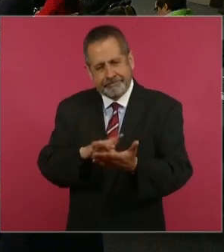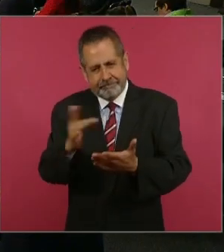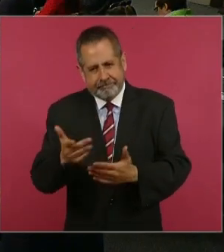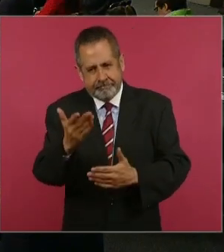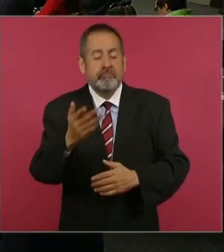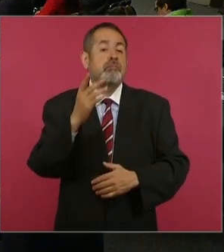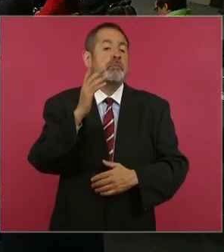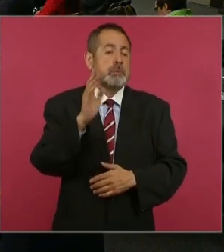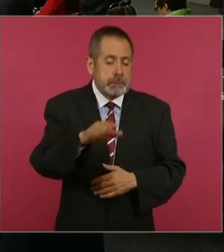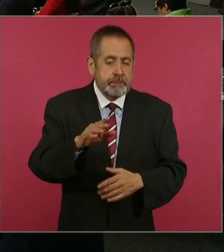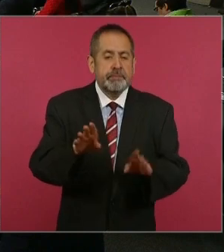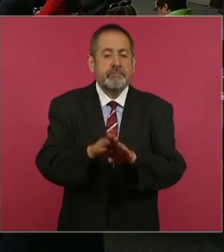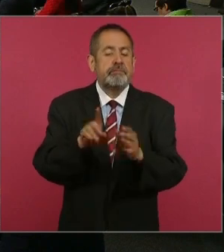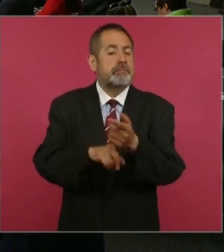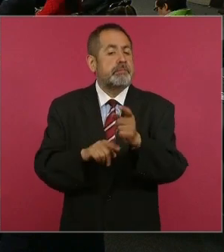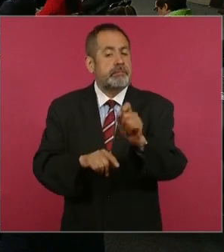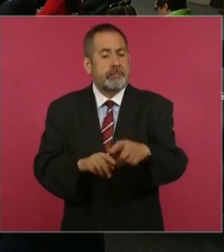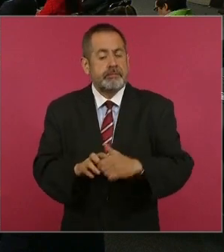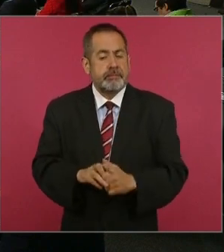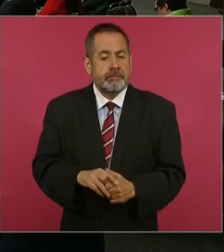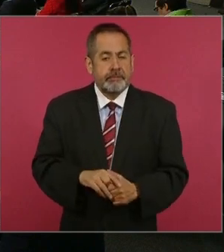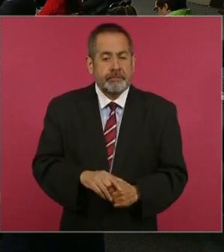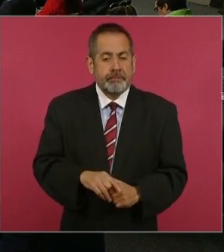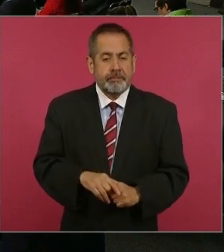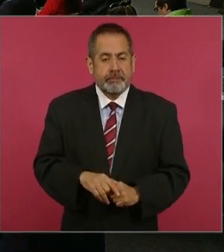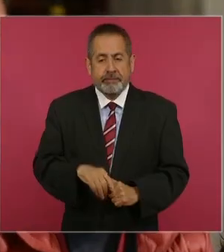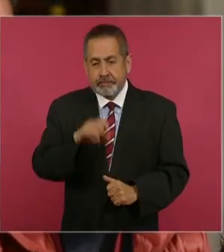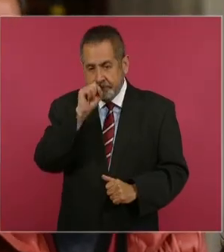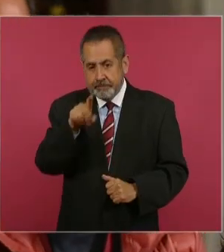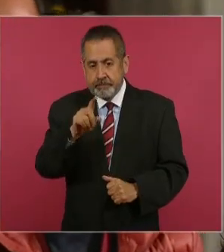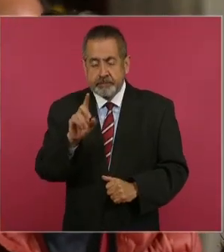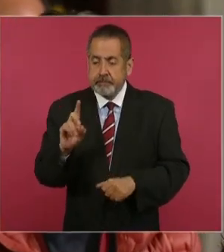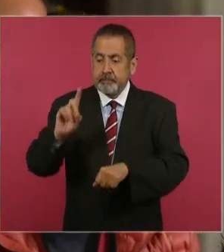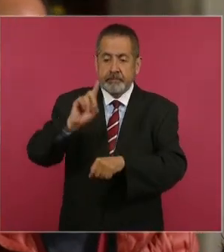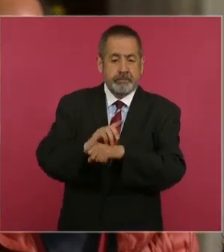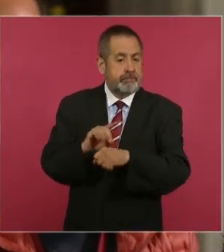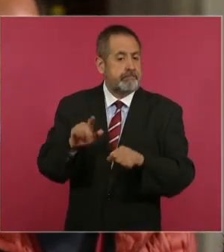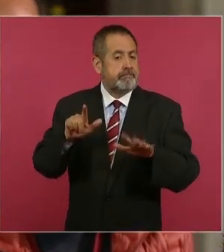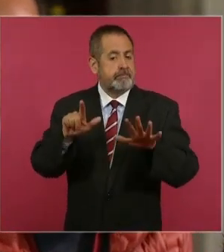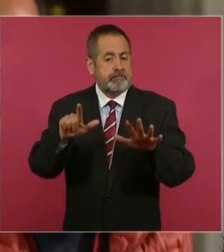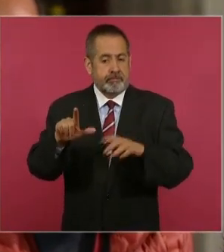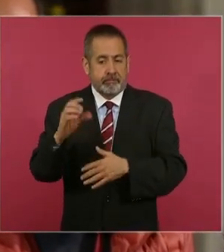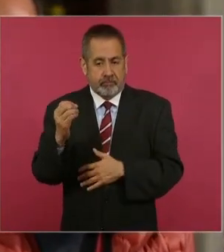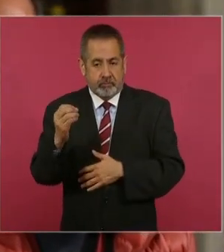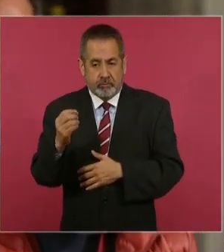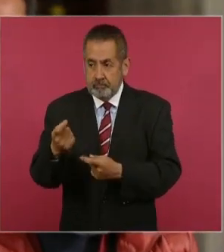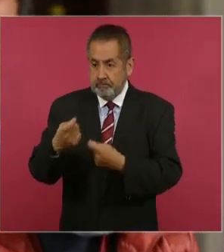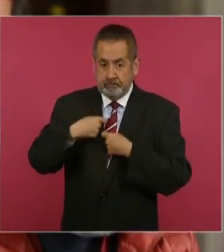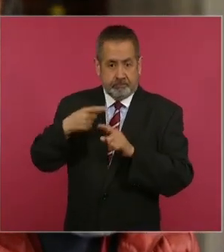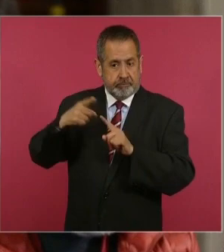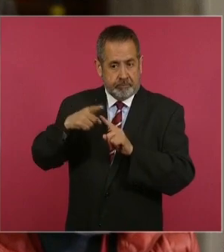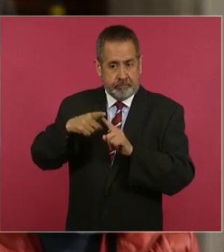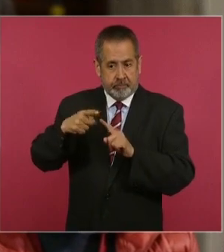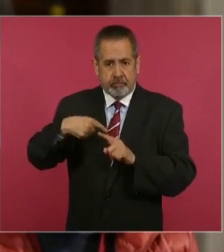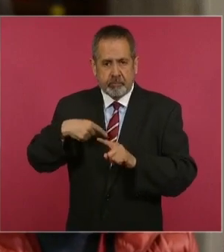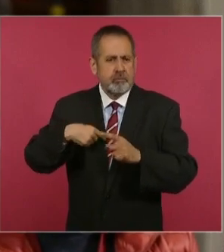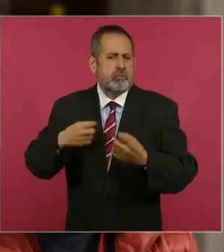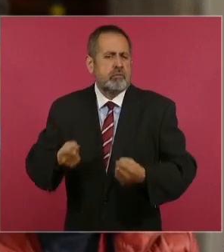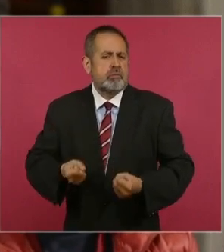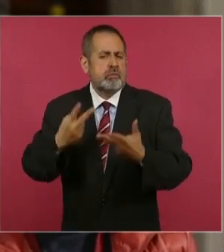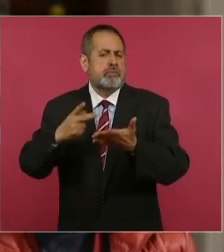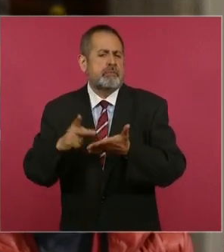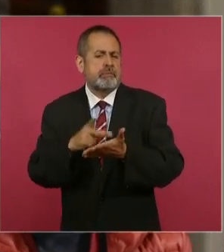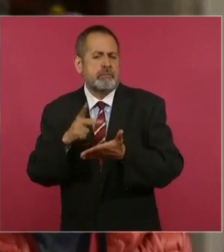Bueno también usted el pasado 17 de octubre me dejó de tarea buscaras